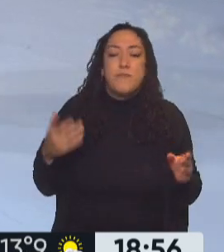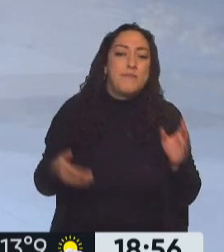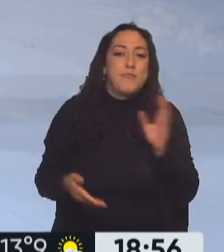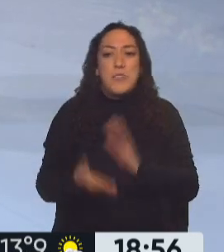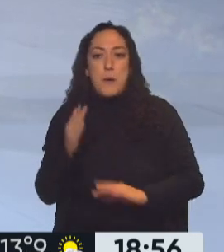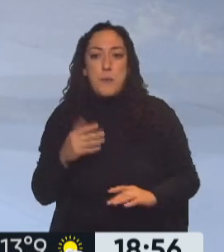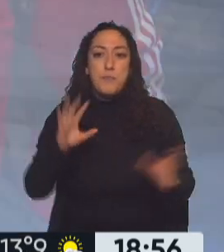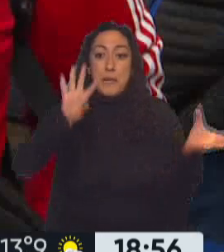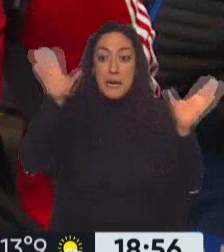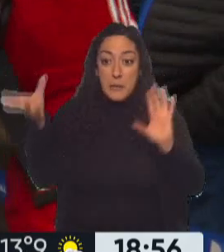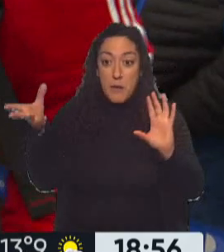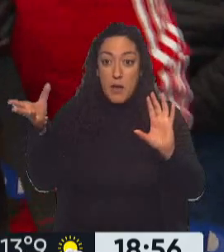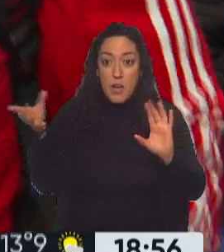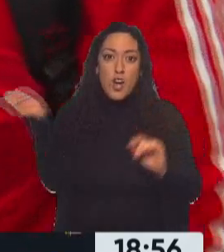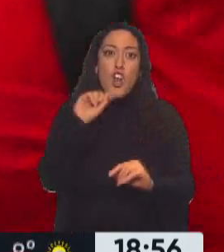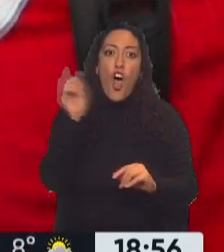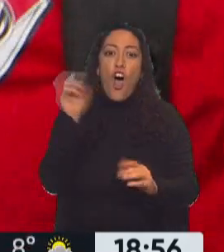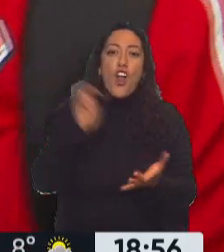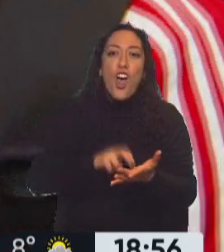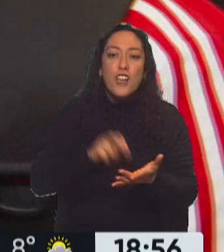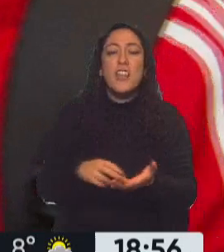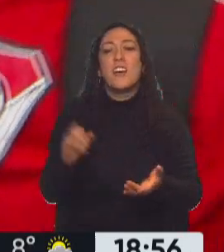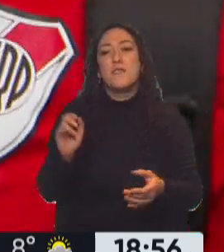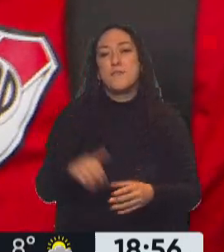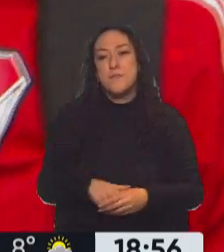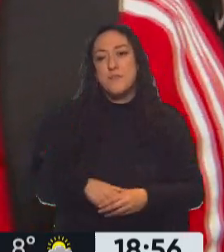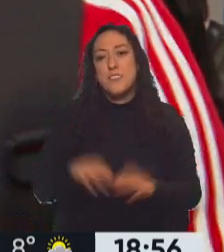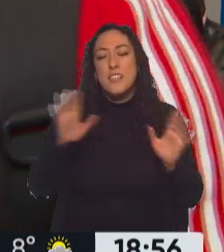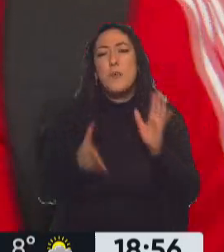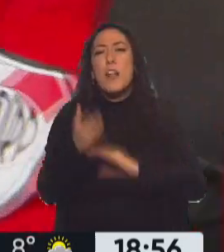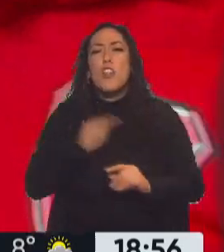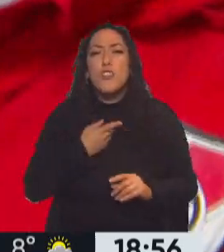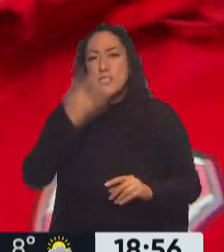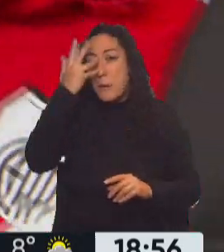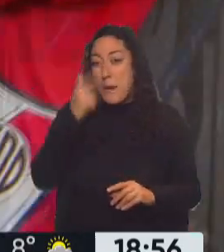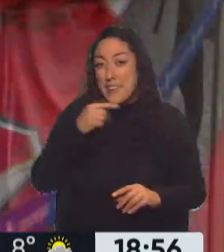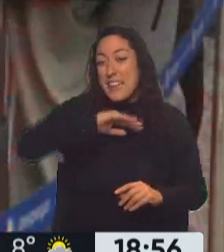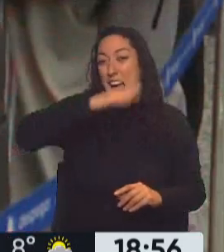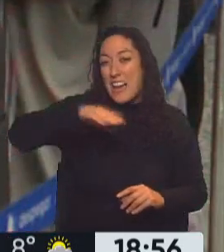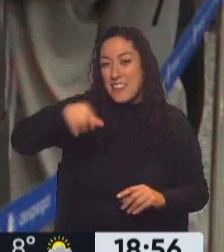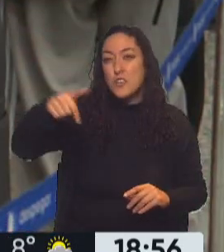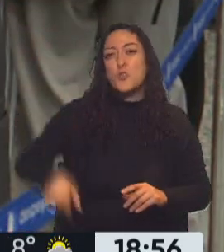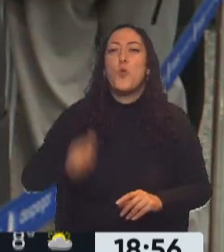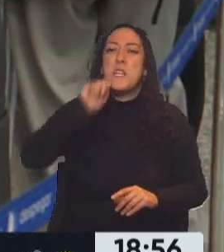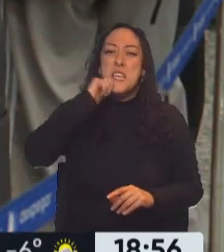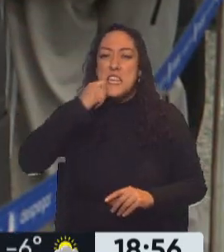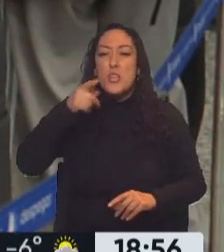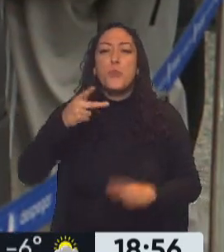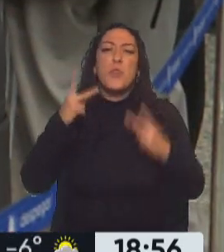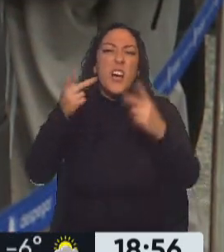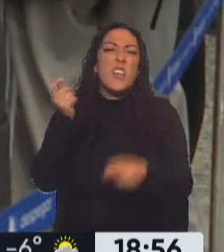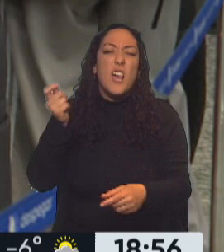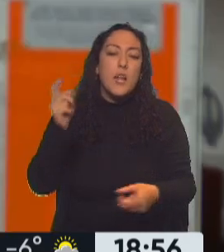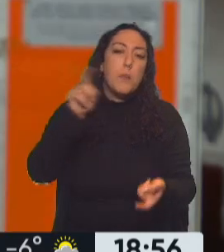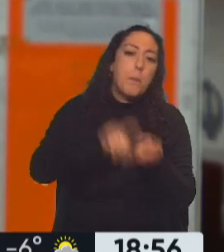hacemos? ¿Pronostiquele? No, vemos una nota, ¿verdad? Ah, la nota. ¿Qué tal? A San Martín de los Andes. Al sur, qué lindo. ¿Quiénes viajan?